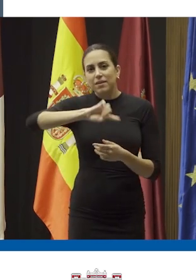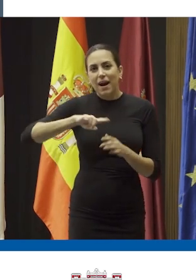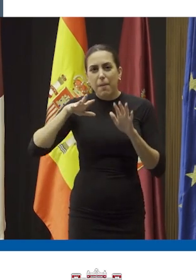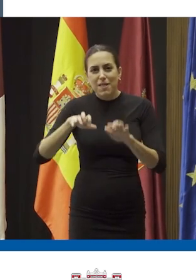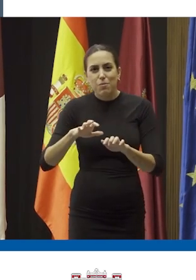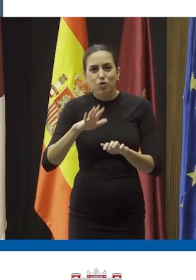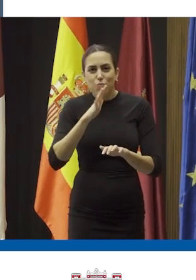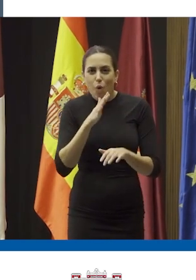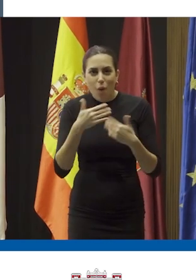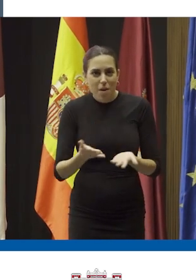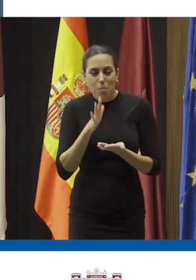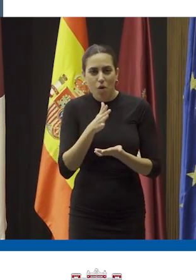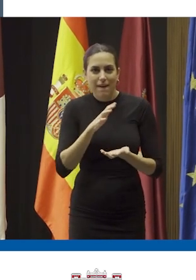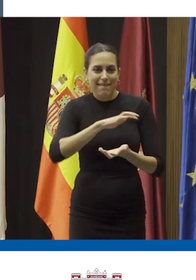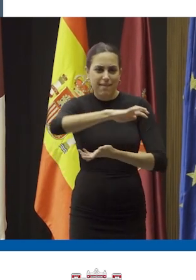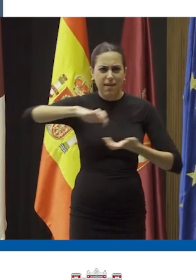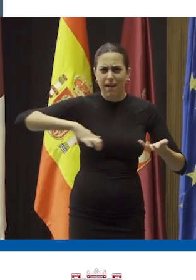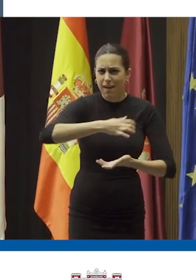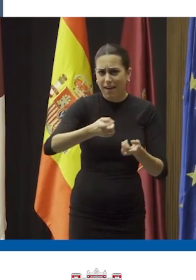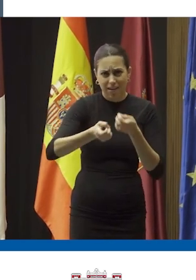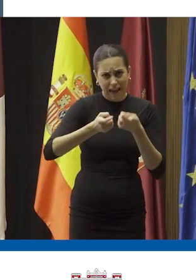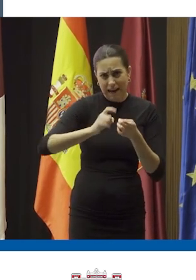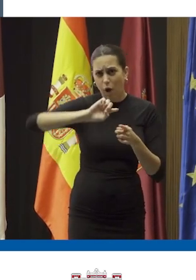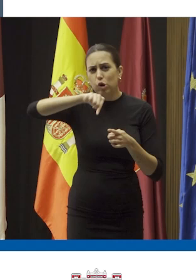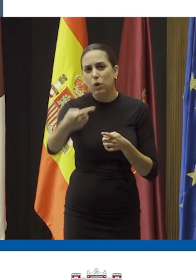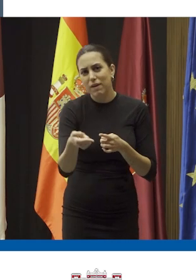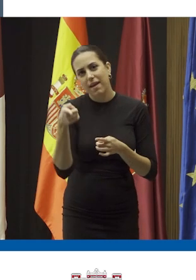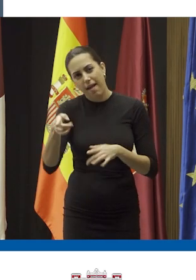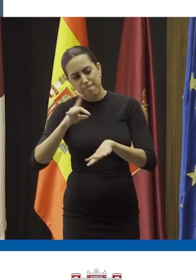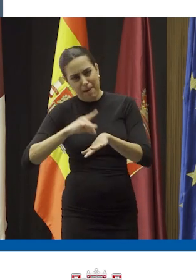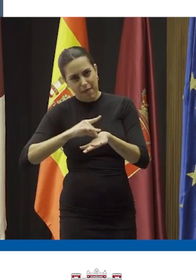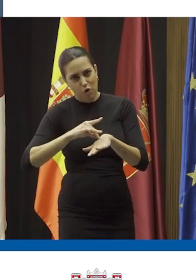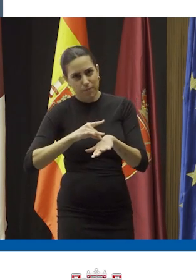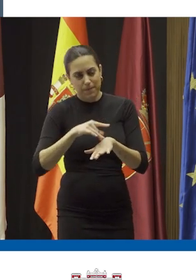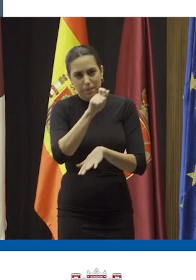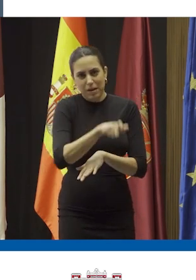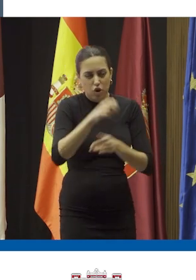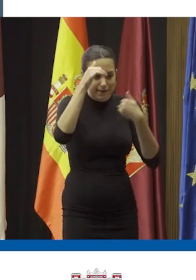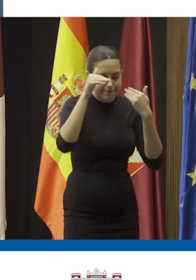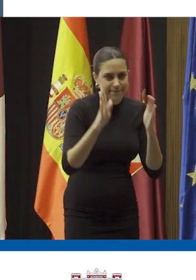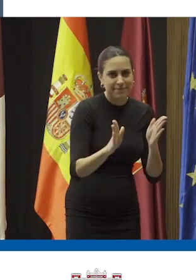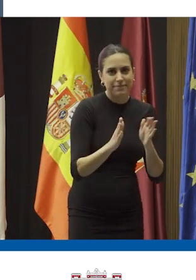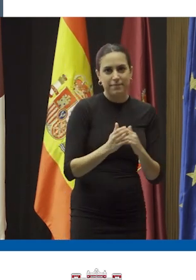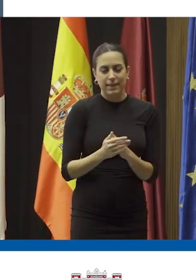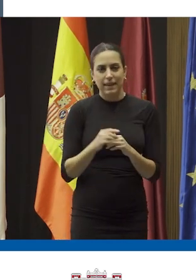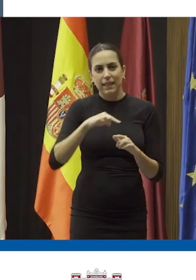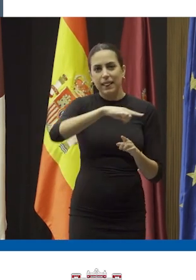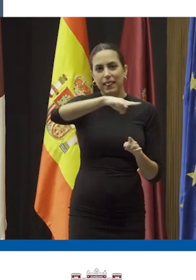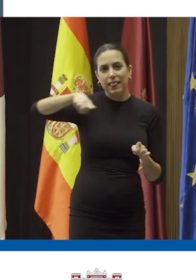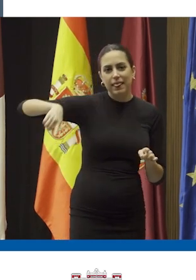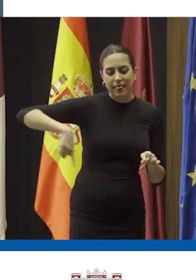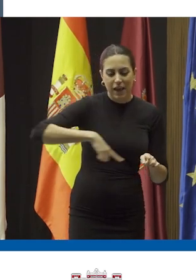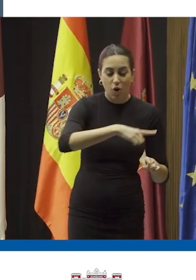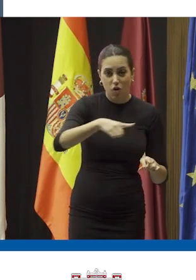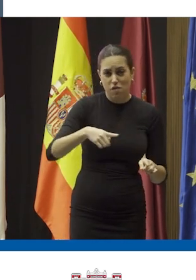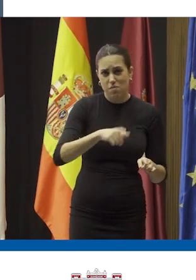lesiones traumáticas que origina la guerra y similares. Como médico que fue Galeno del circo de los gladiadores, era